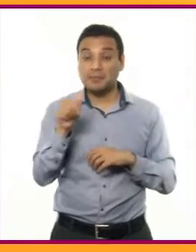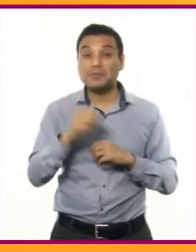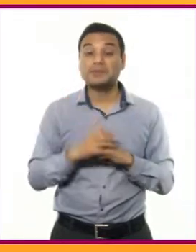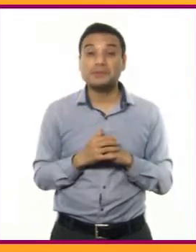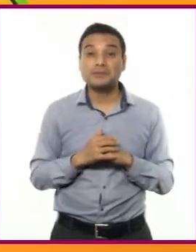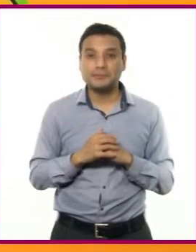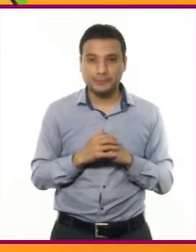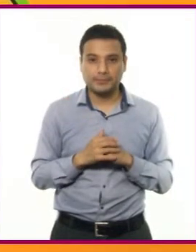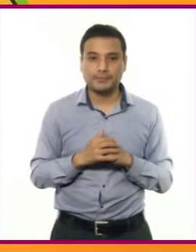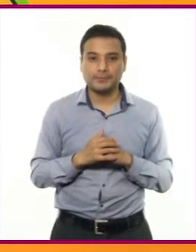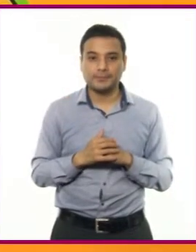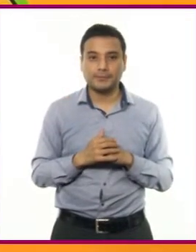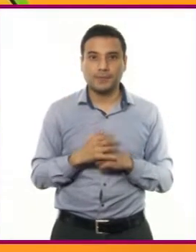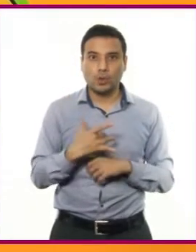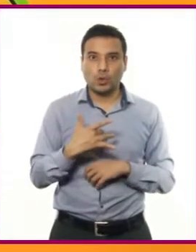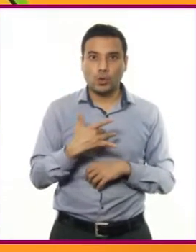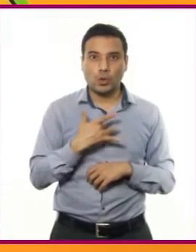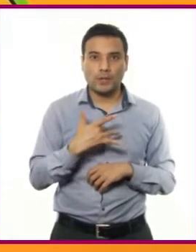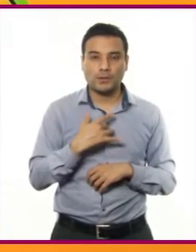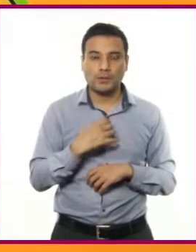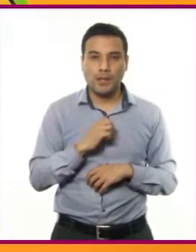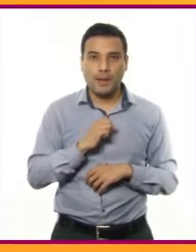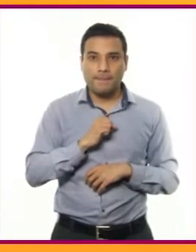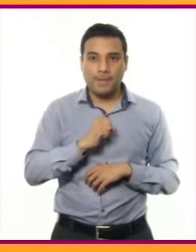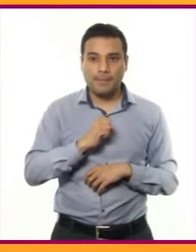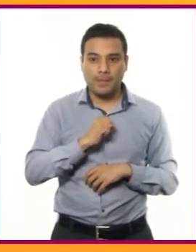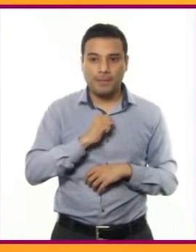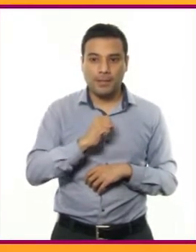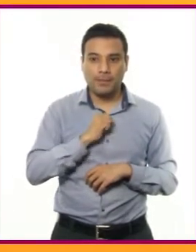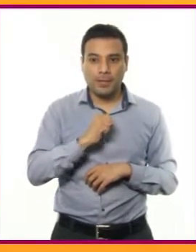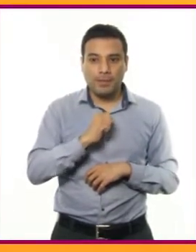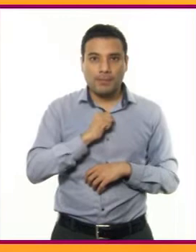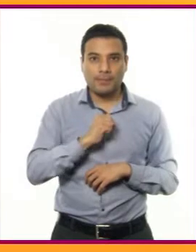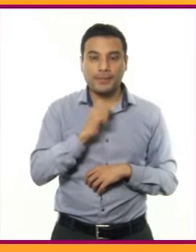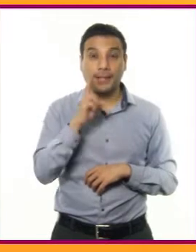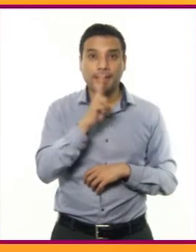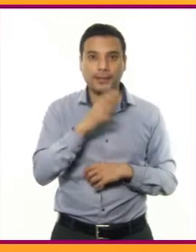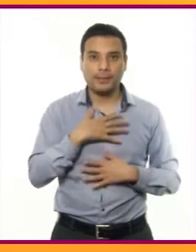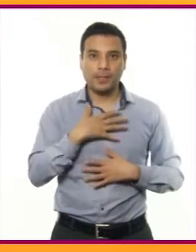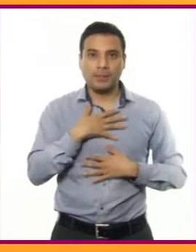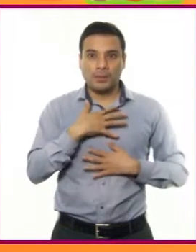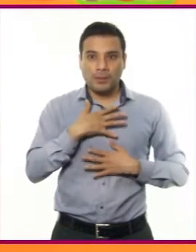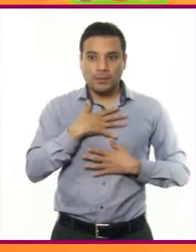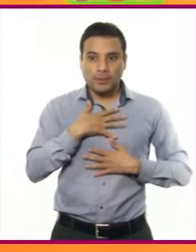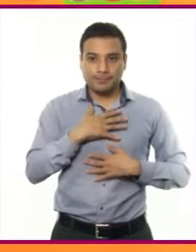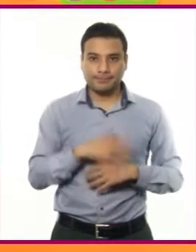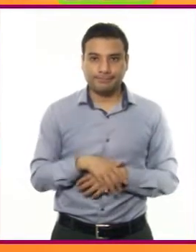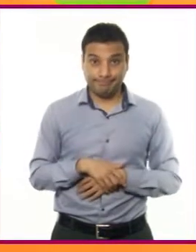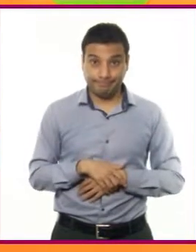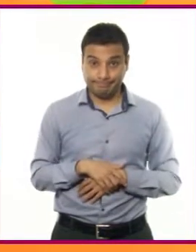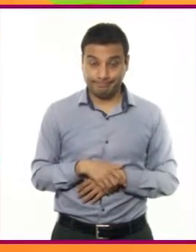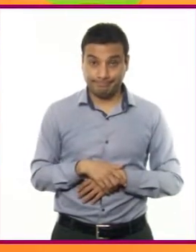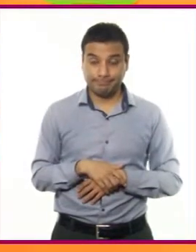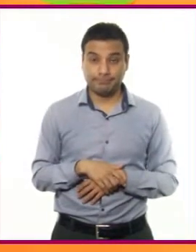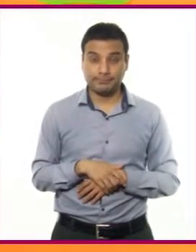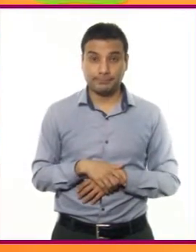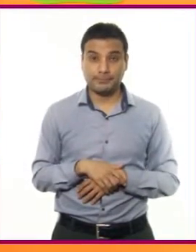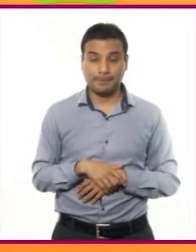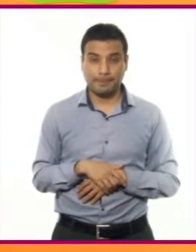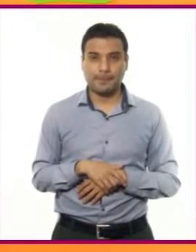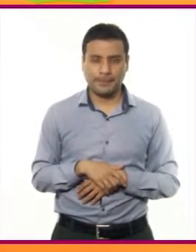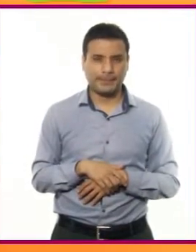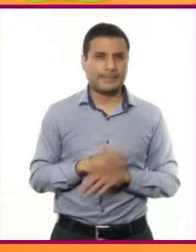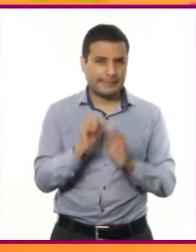tabaco aumenta los latidos del corazón y la rapidez de la respiración. No solo se afecta el